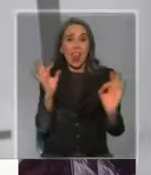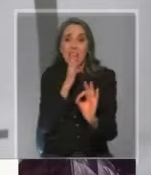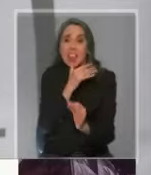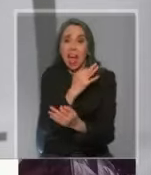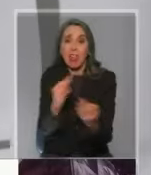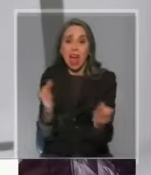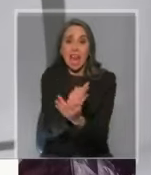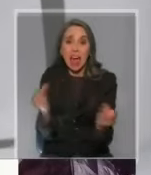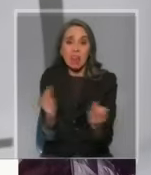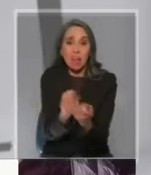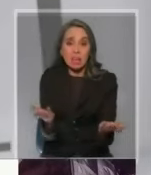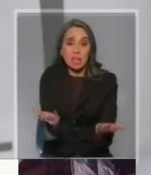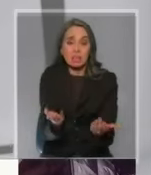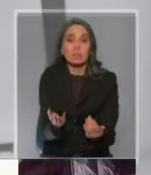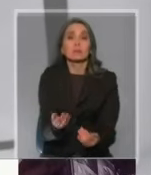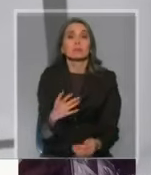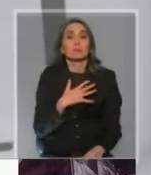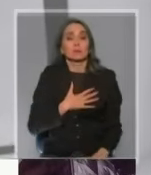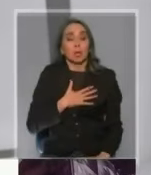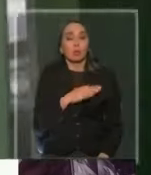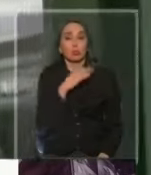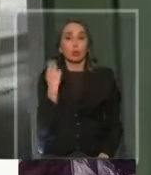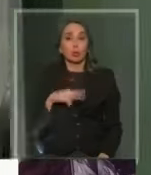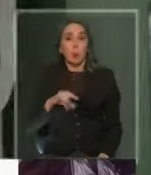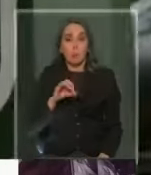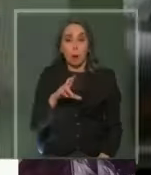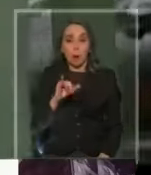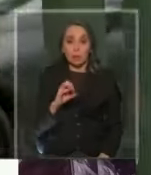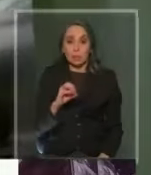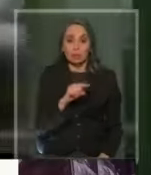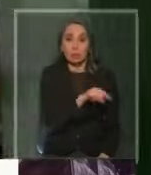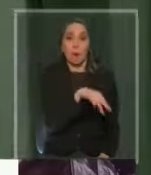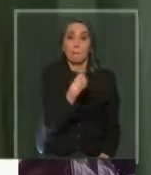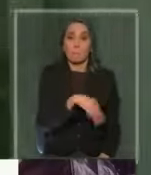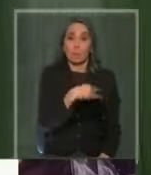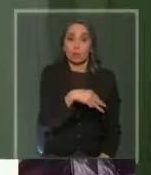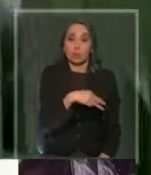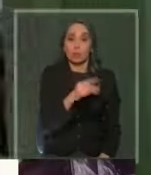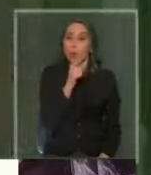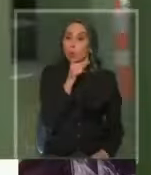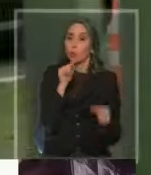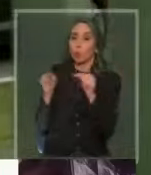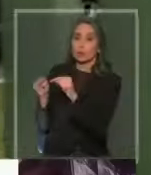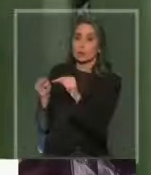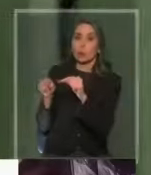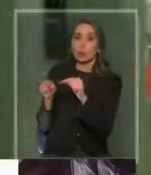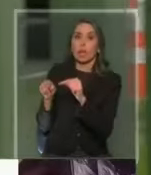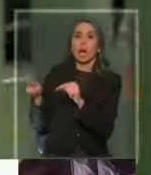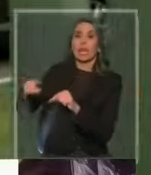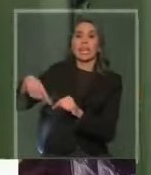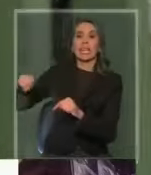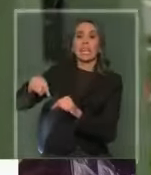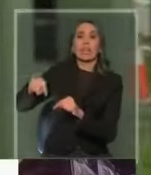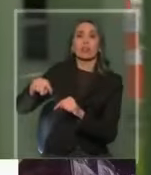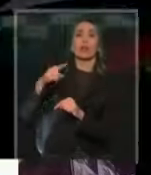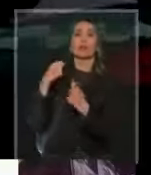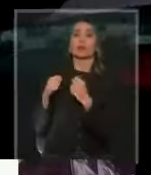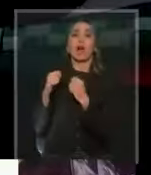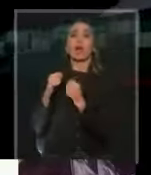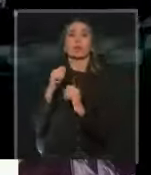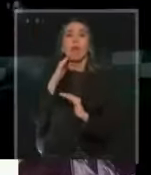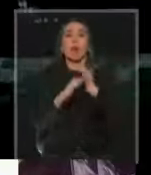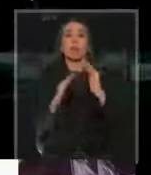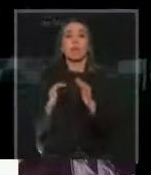nada. Han sentido que tras la muerte de Mauricio, el propio municipio les cuestiona y enjuicia a ellos por intentar resguardar